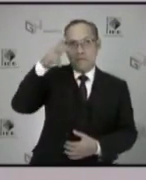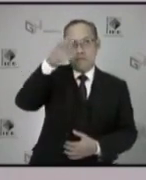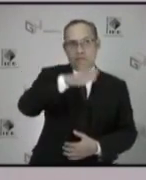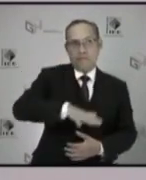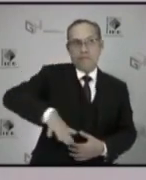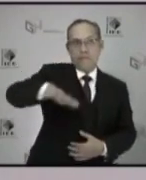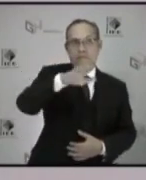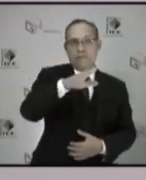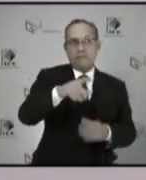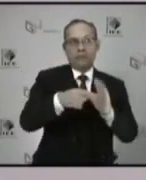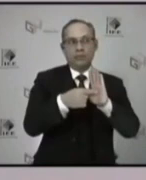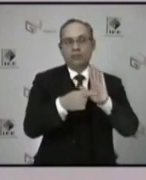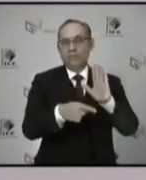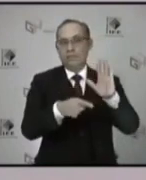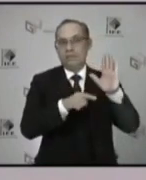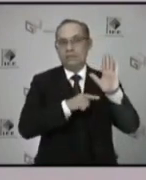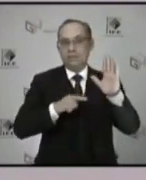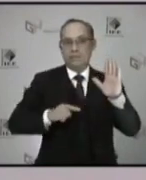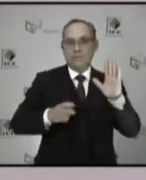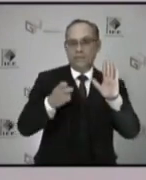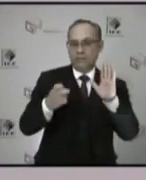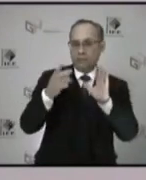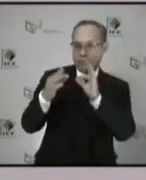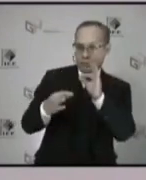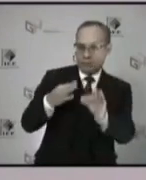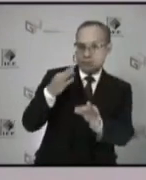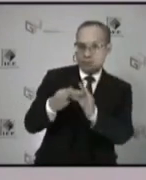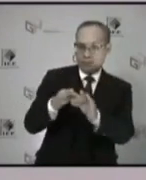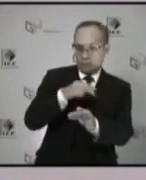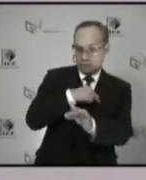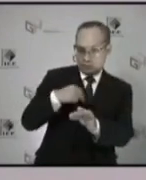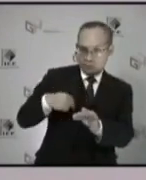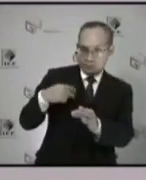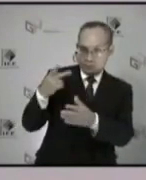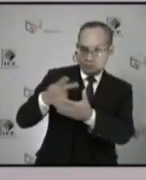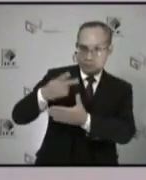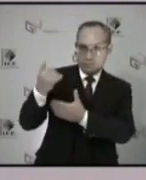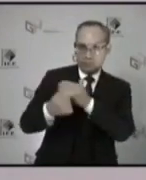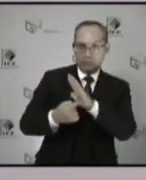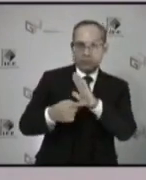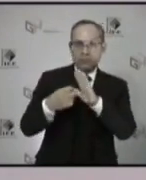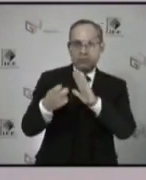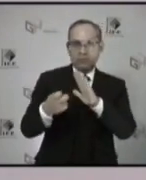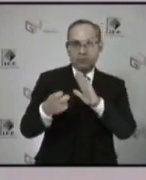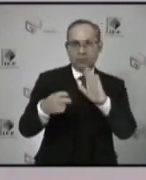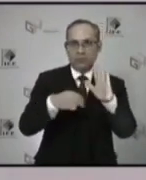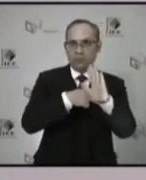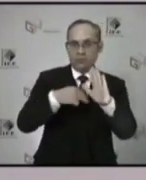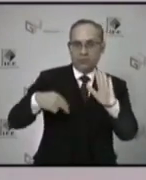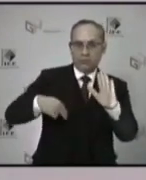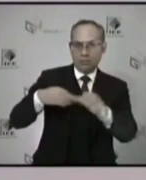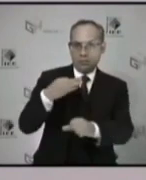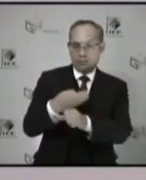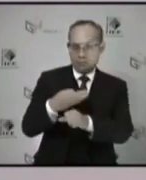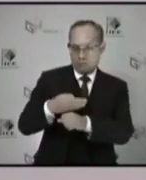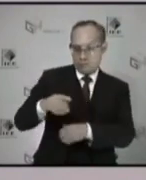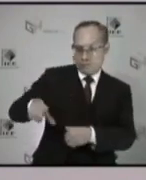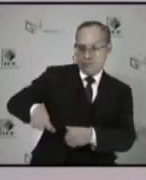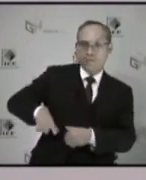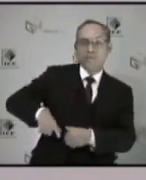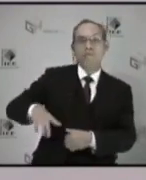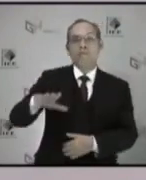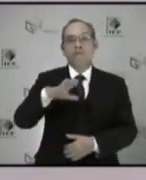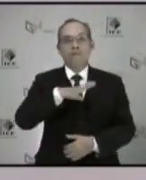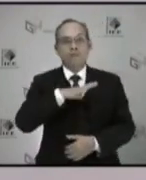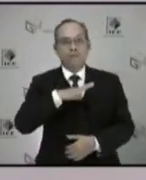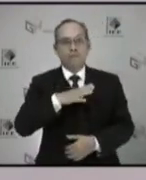proyectos. En el gobierno se han cometido muchos errores. Por eso, con respecto a la pregunta, yo creo